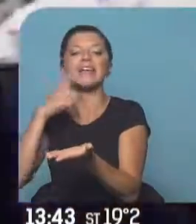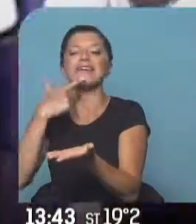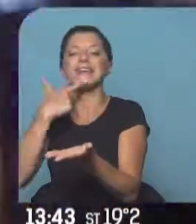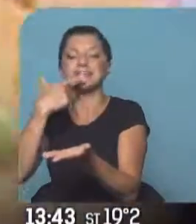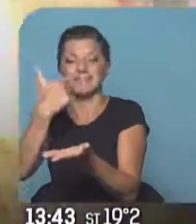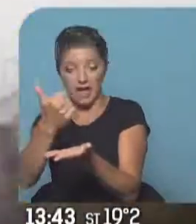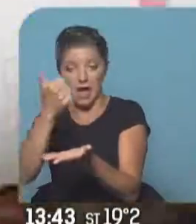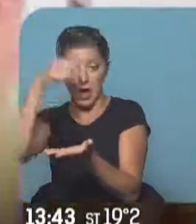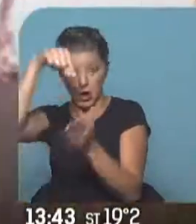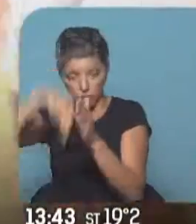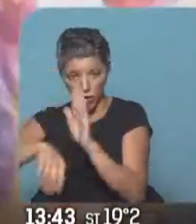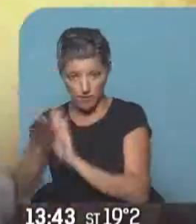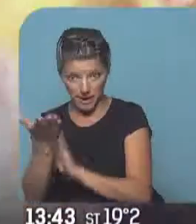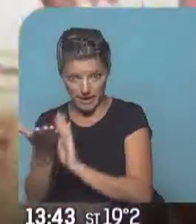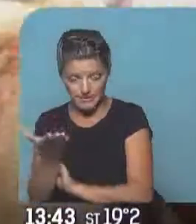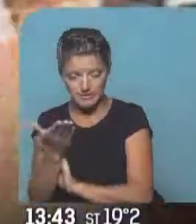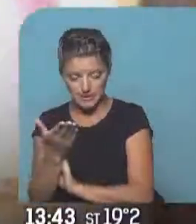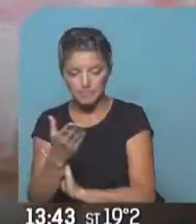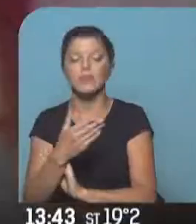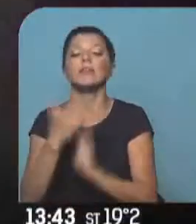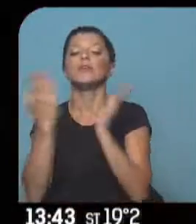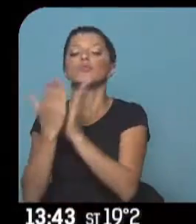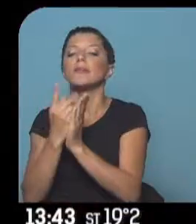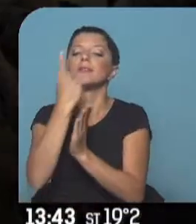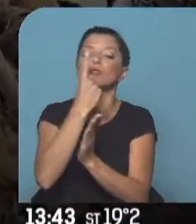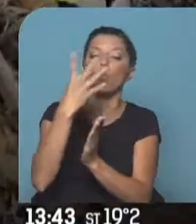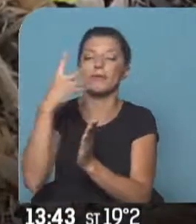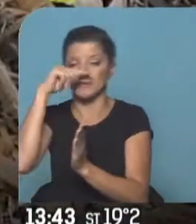y dejó 147 estudiantes muertos.